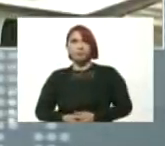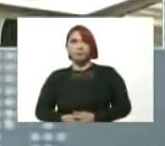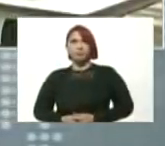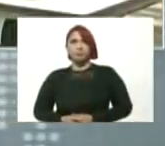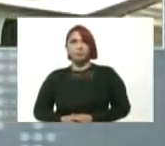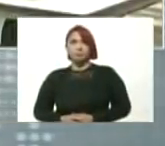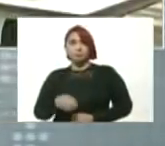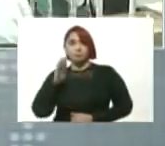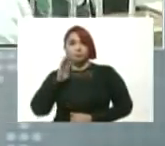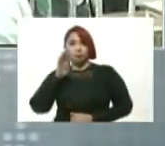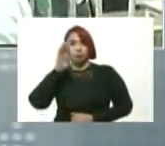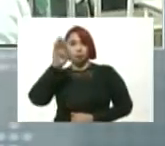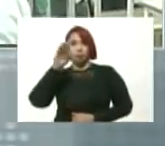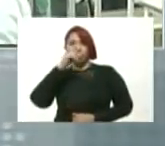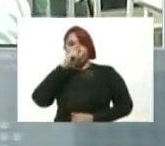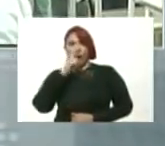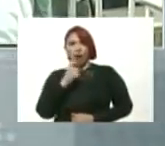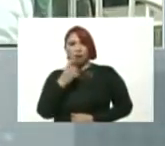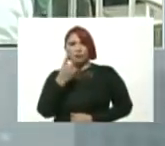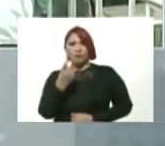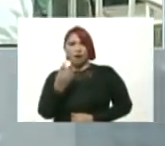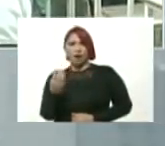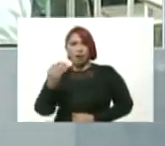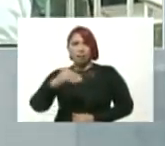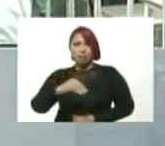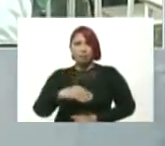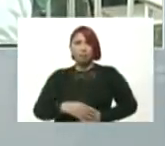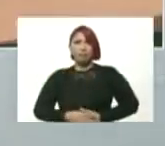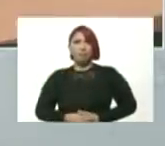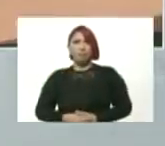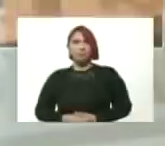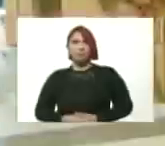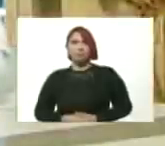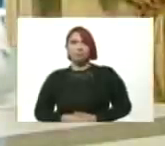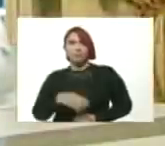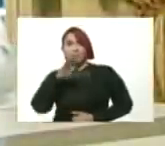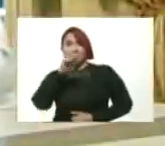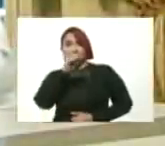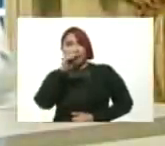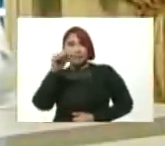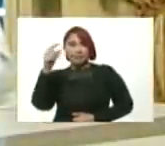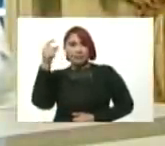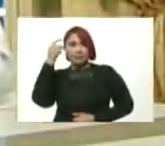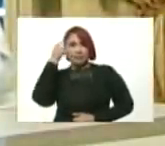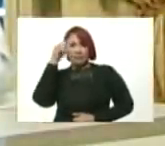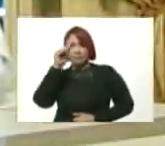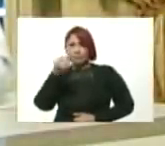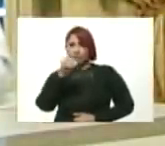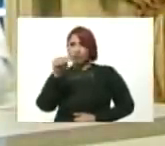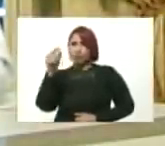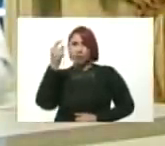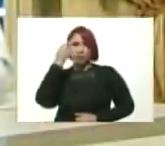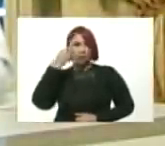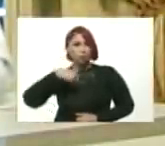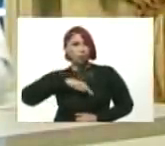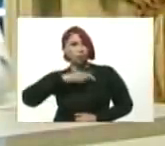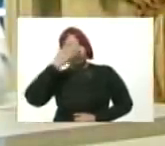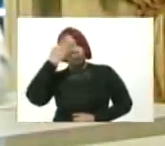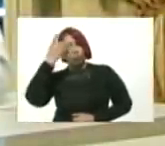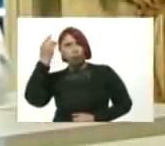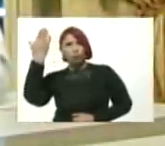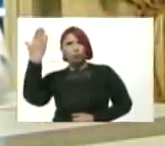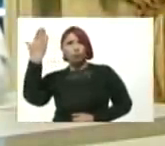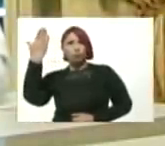para el futuro para los años que están por venir bendito día bendito día nuestro dios